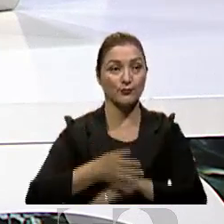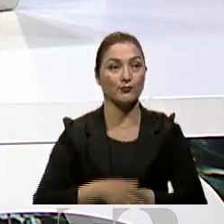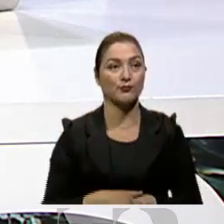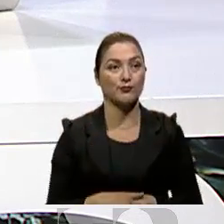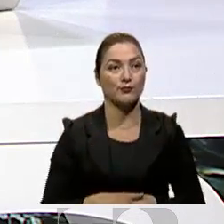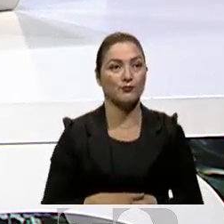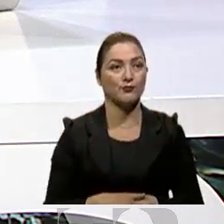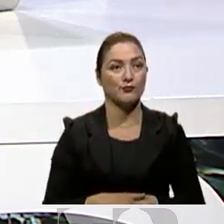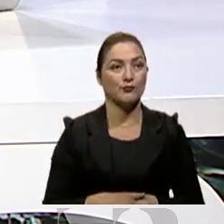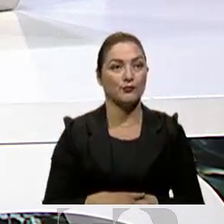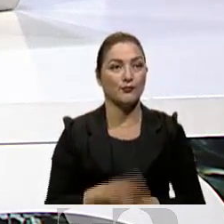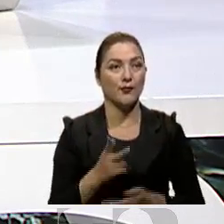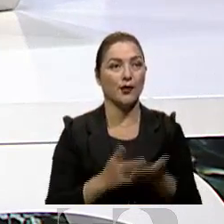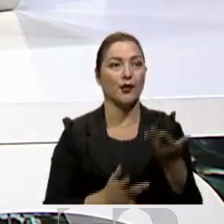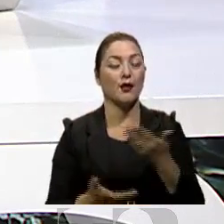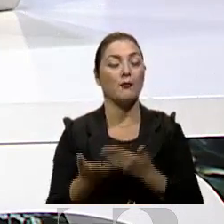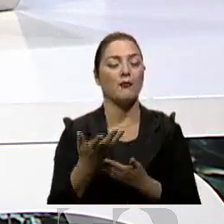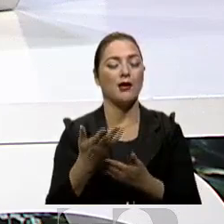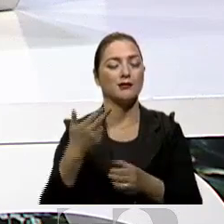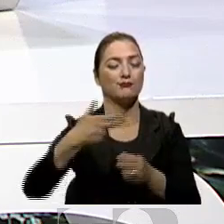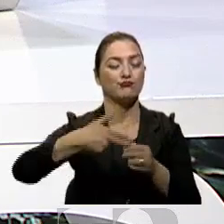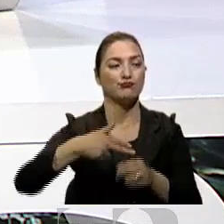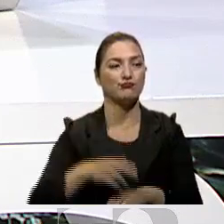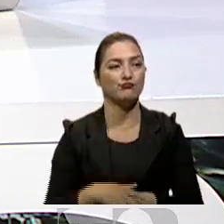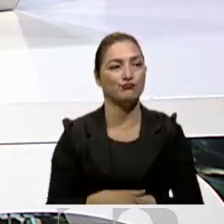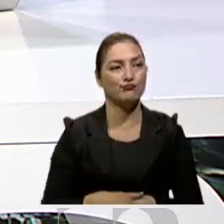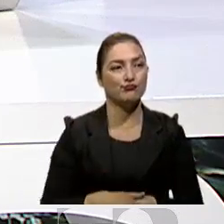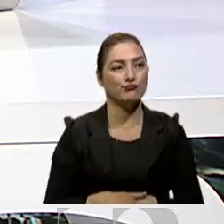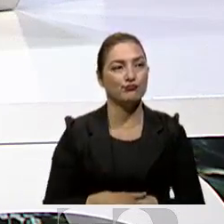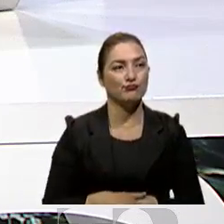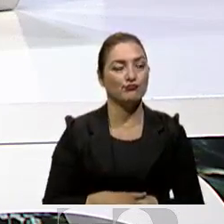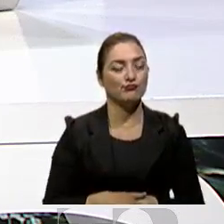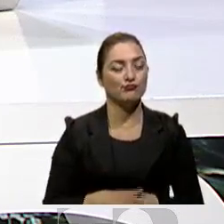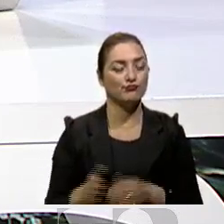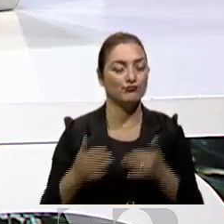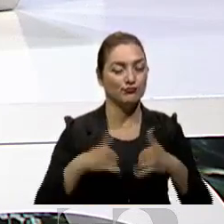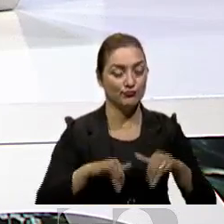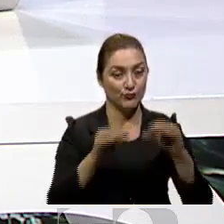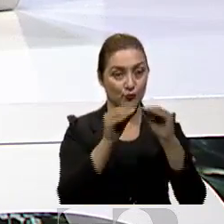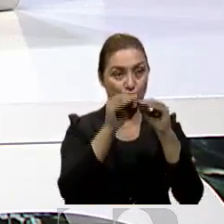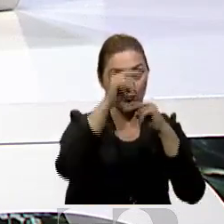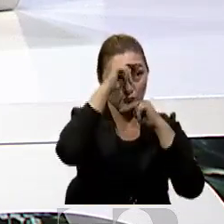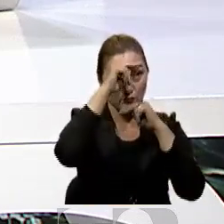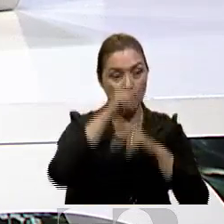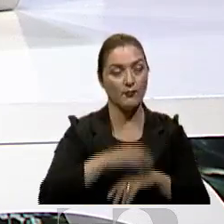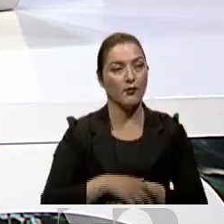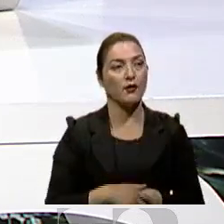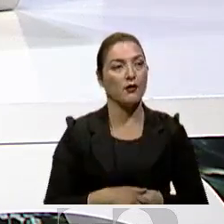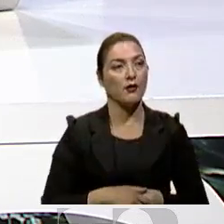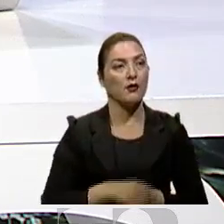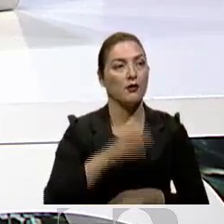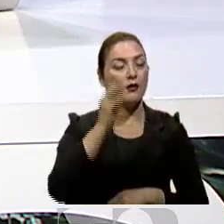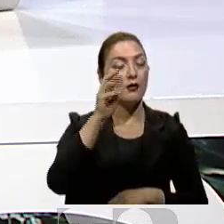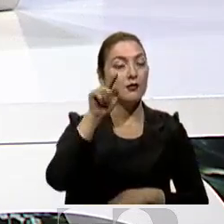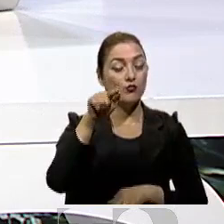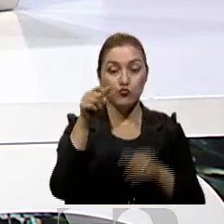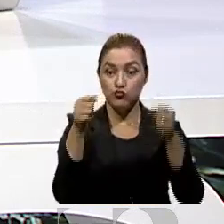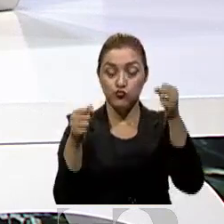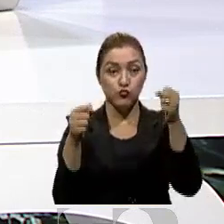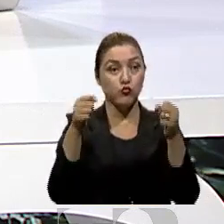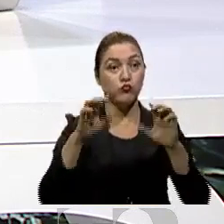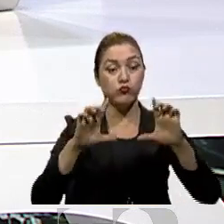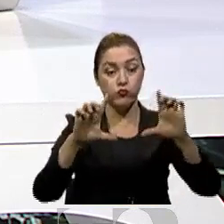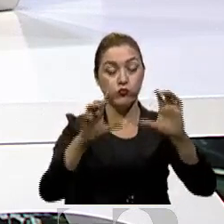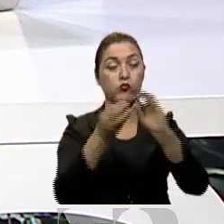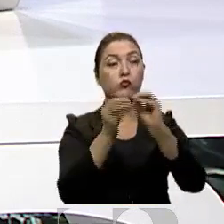nos comente qué pasa con el abastecimiento de combustible. Así es, y vamos a continuar con más noticias. Alrededor de 6.000 vehículos con